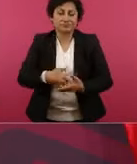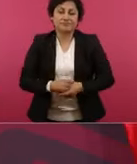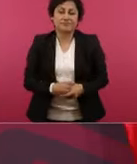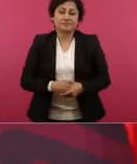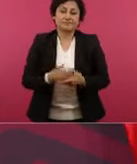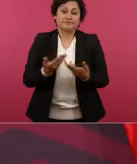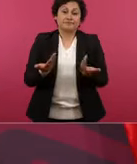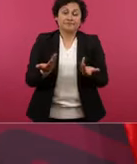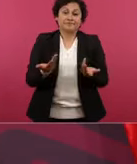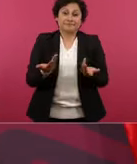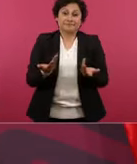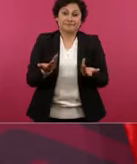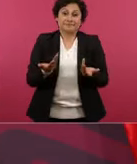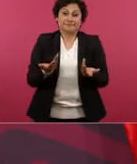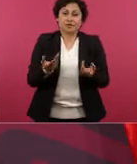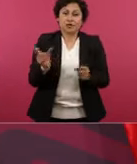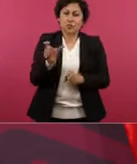entenderlos,